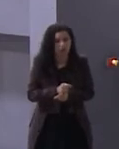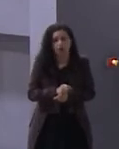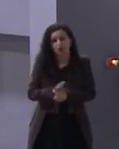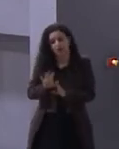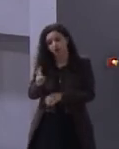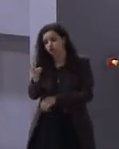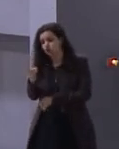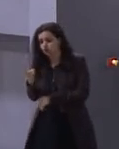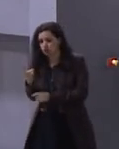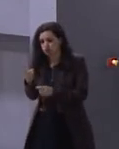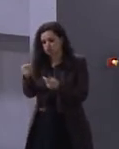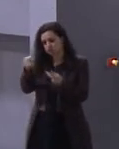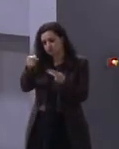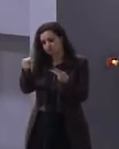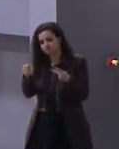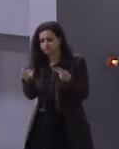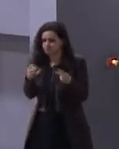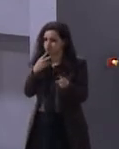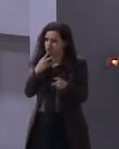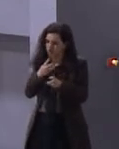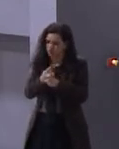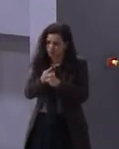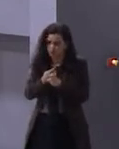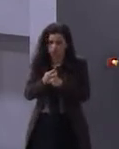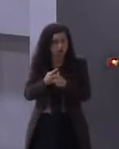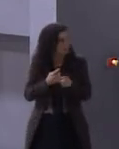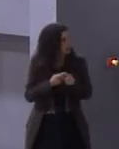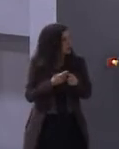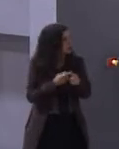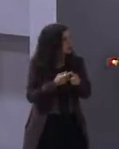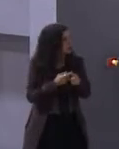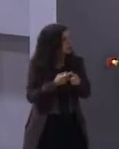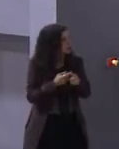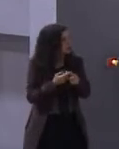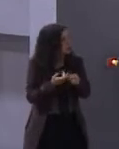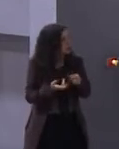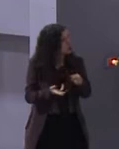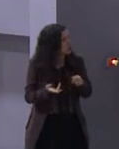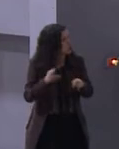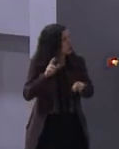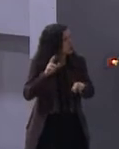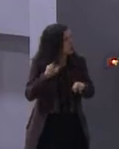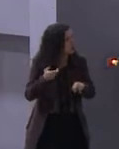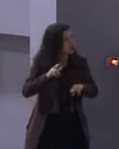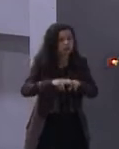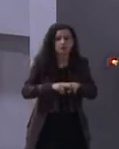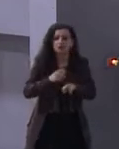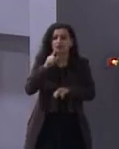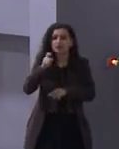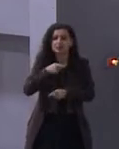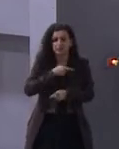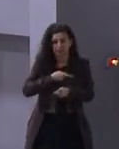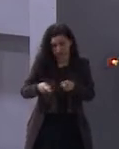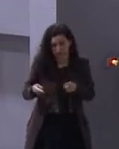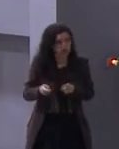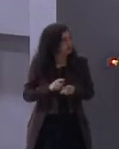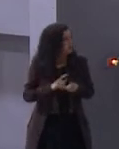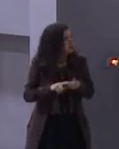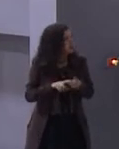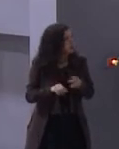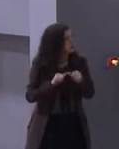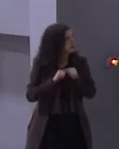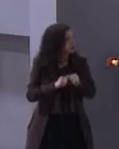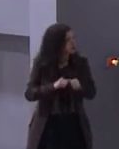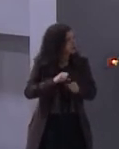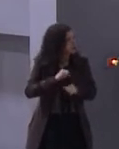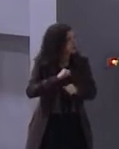garantías que estaban, digamos, difíciles, que eran adicionar 6 semanas para finalización del semestre 2018-2 y mantener los derechos laborales